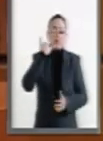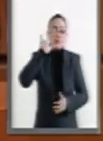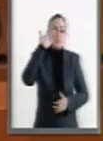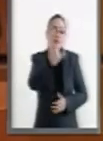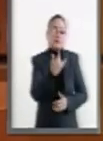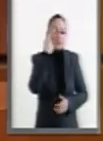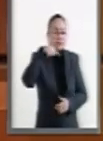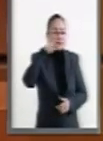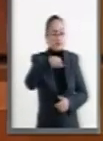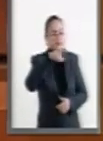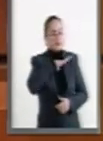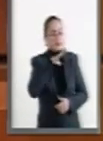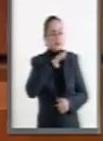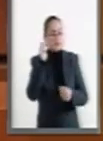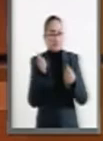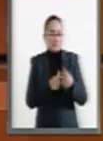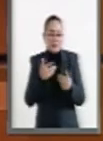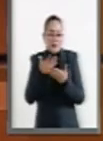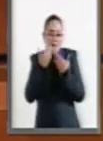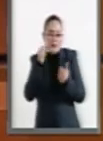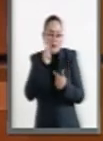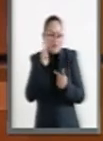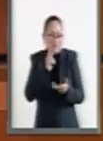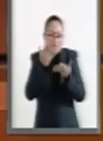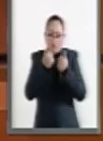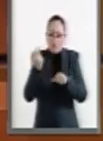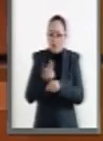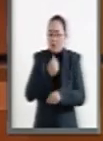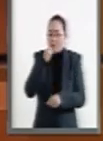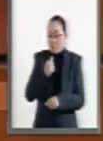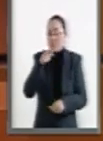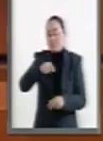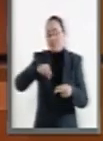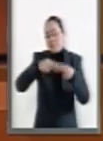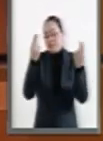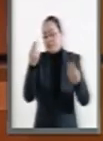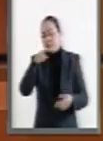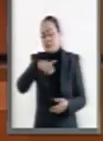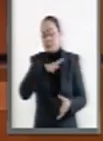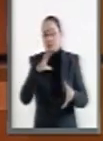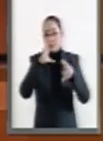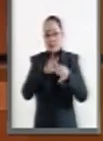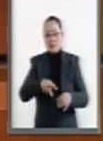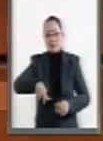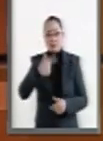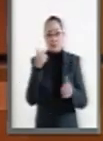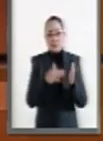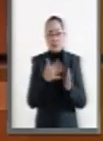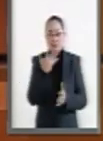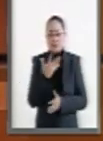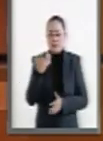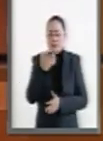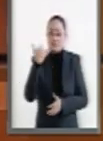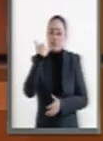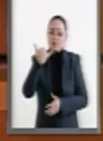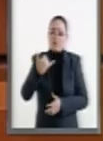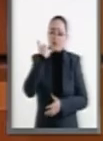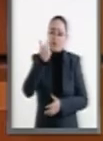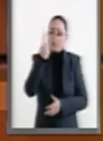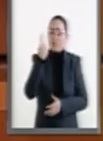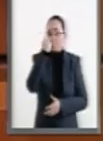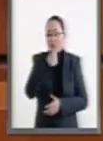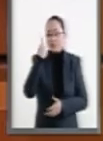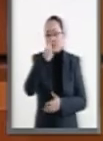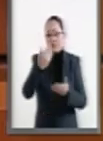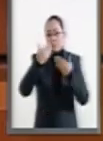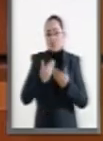telefónicas de hechos improcedentes, lo que supone 12.500 llamadas cada hora y